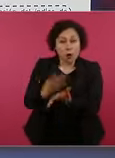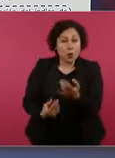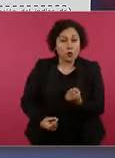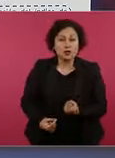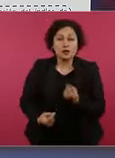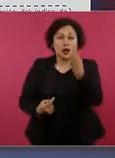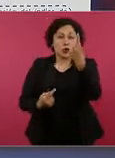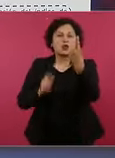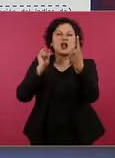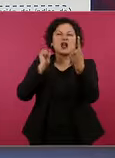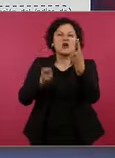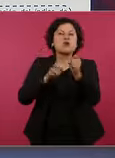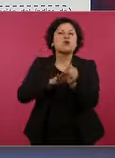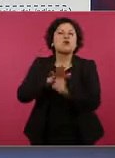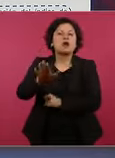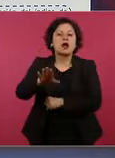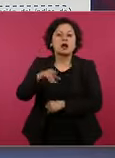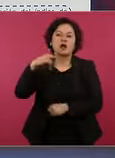es la hipocresía